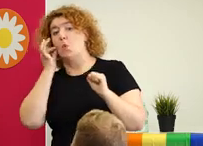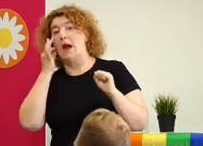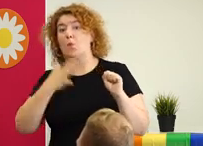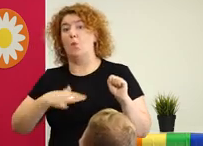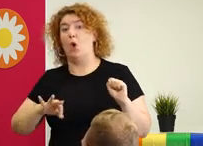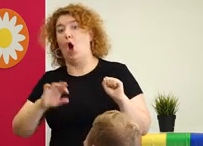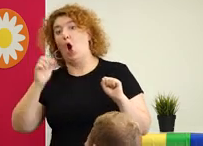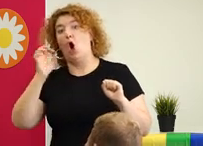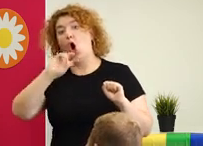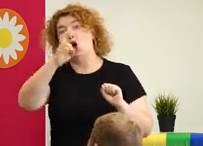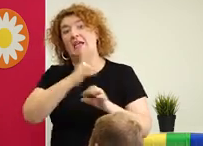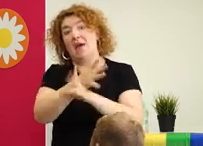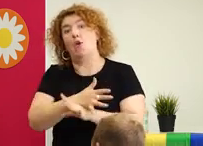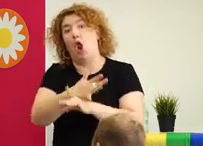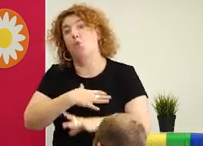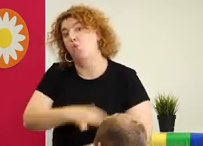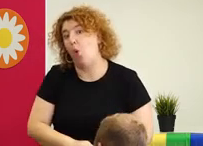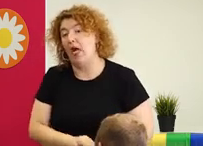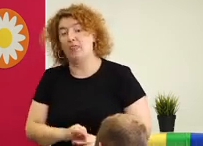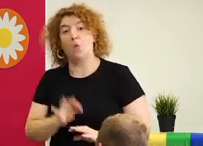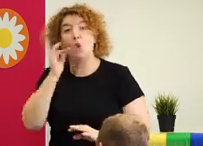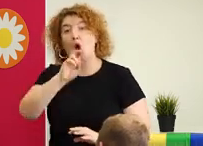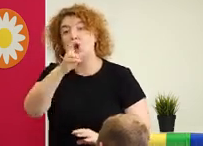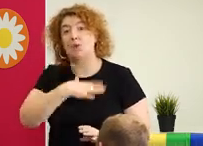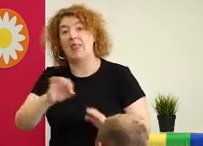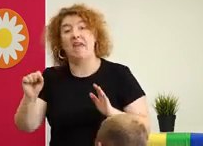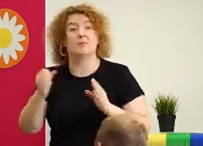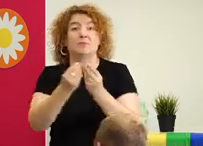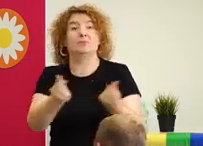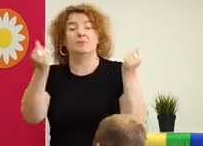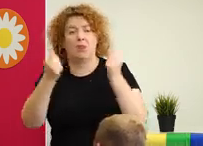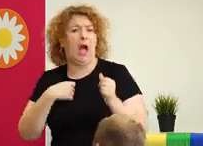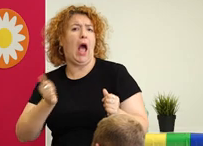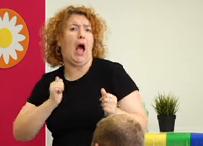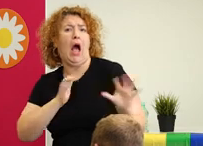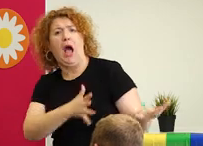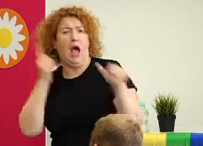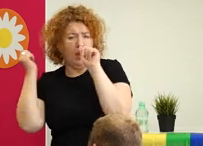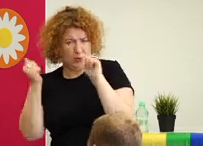pueden violar a otras, mujeres que van a borrar a otras, mujeres que se van a aprovechar